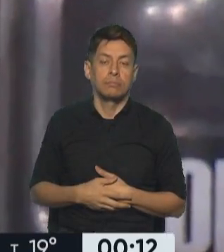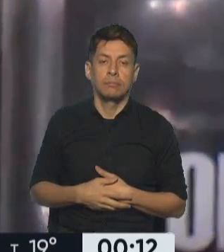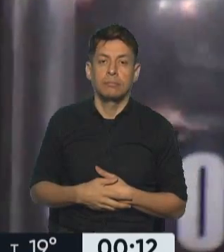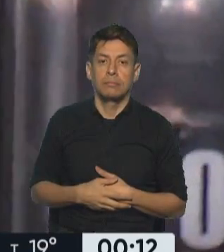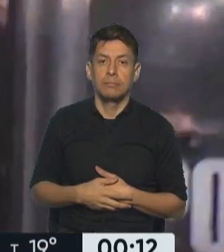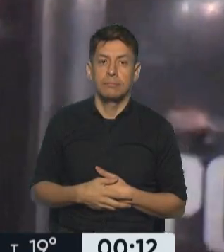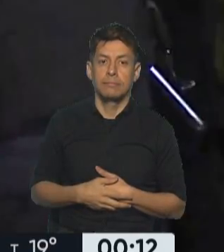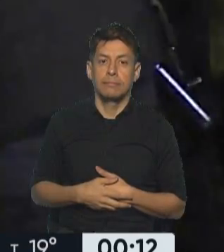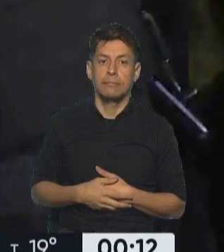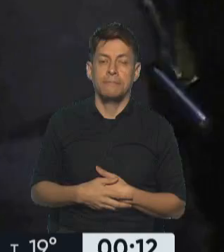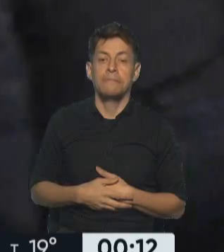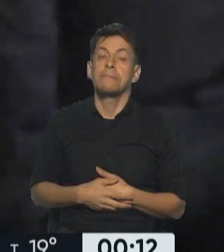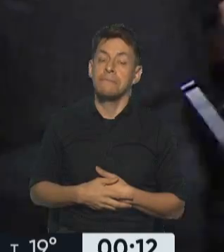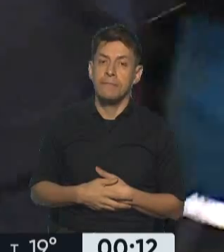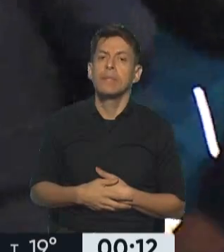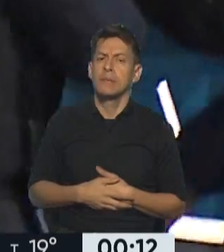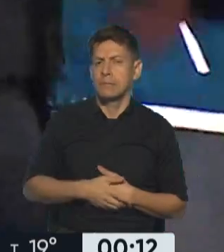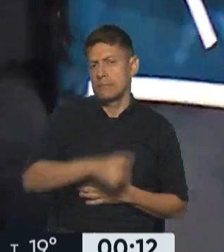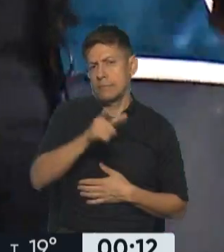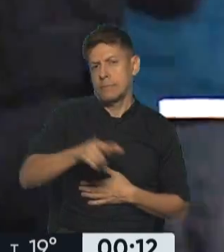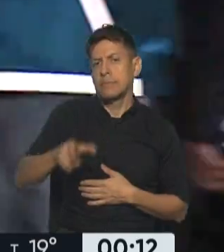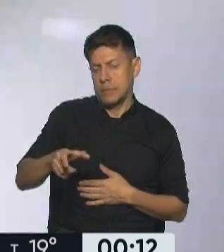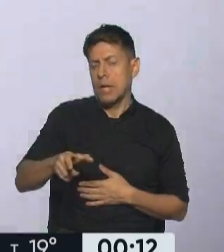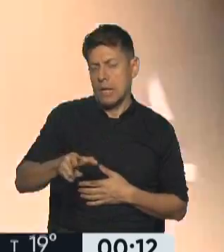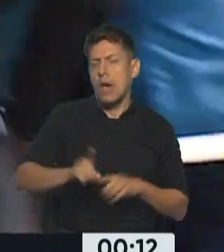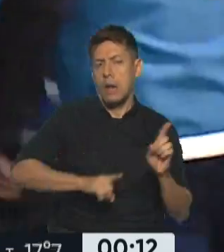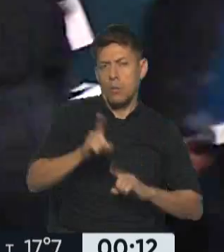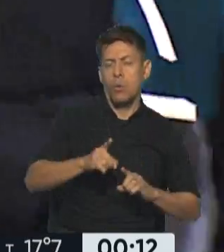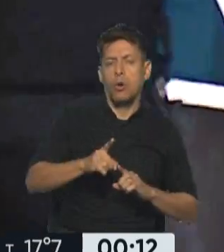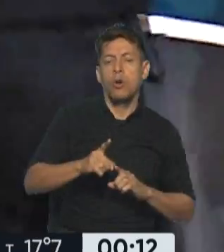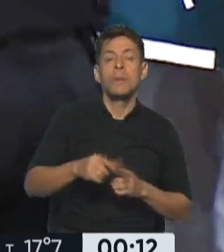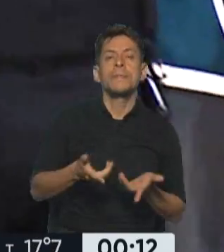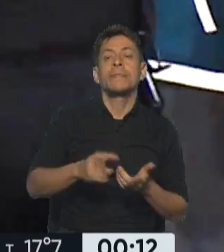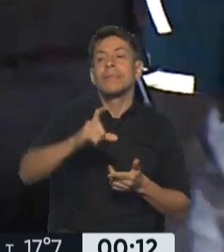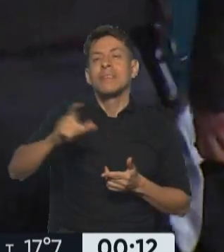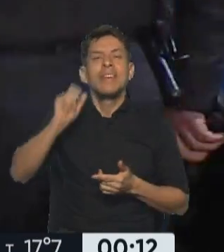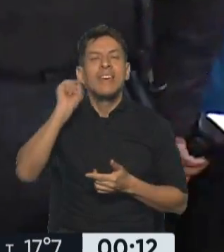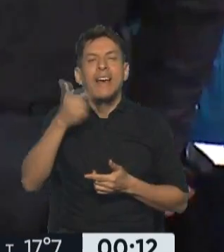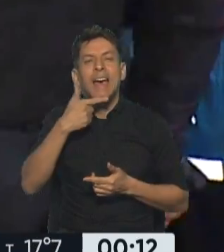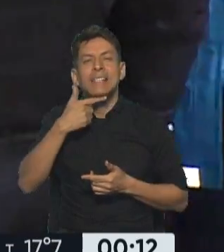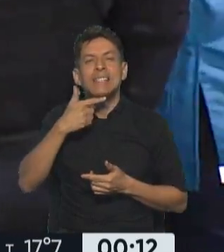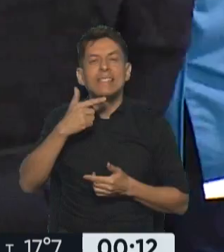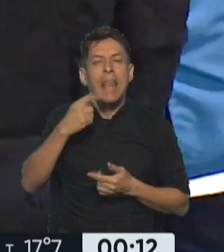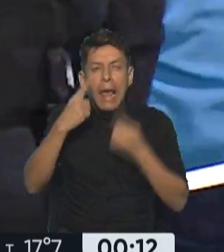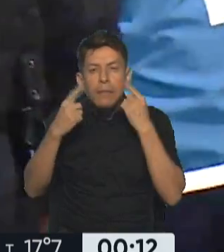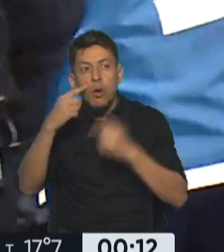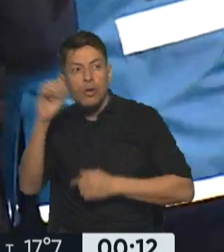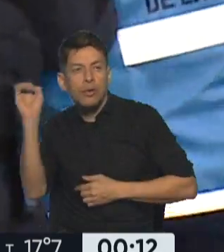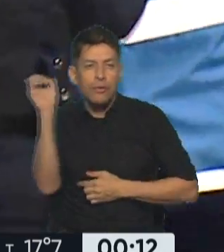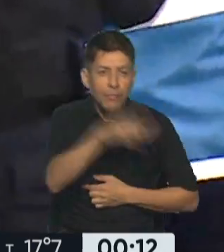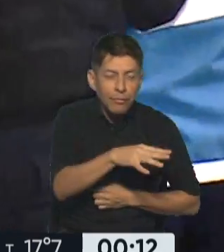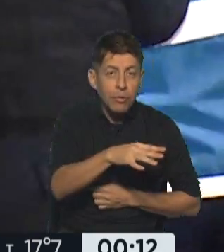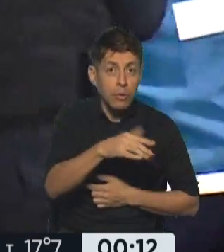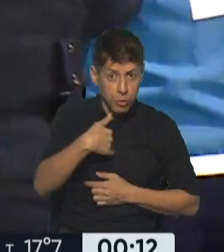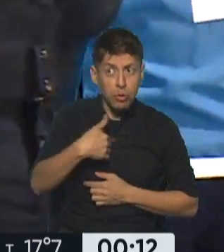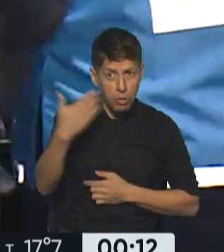ayer. Varios arrojaron gases lacrimógenos y de hecho yo estaba cubriendo ahí y costaba respirar.